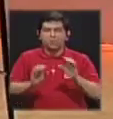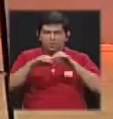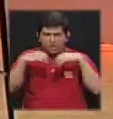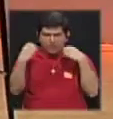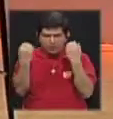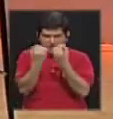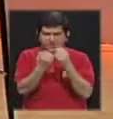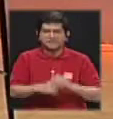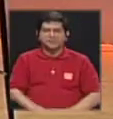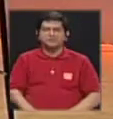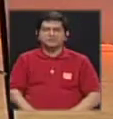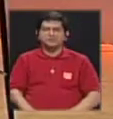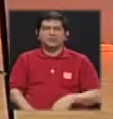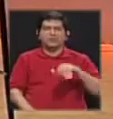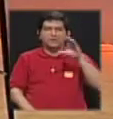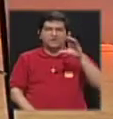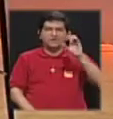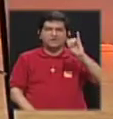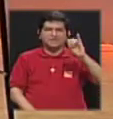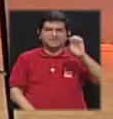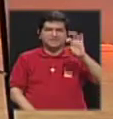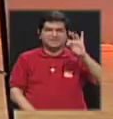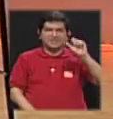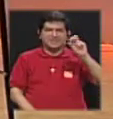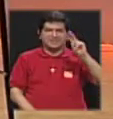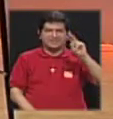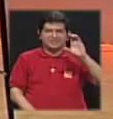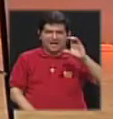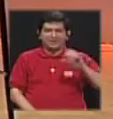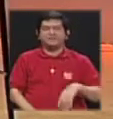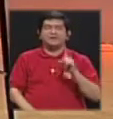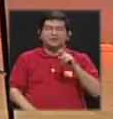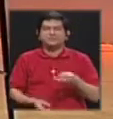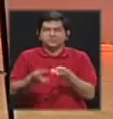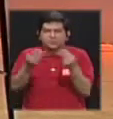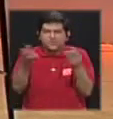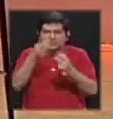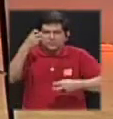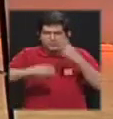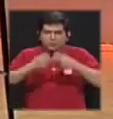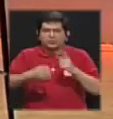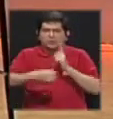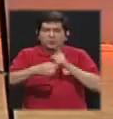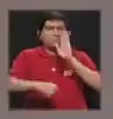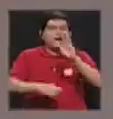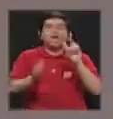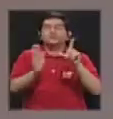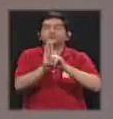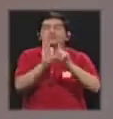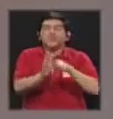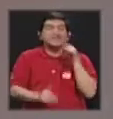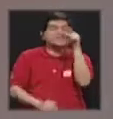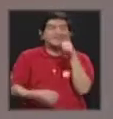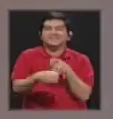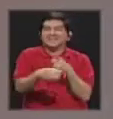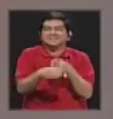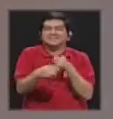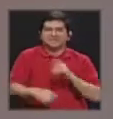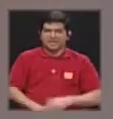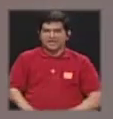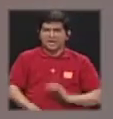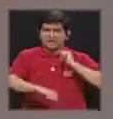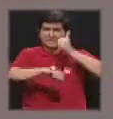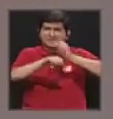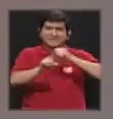es un organismo de resolución de controversias chino, por ponerlo de alguna forma, bajo las leyes de ellos. Y allá en China. Entonces, se crea